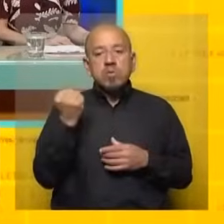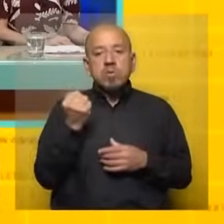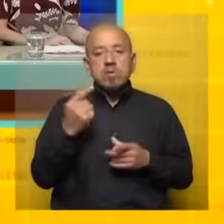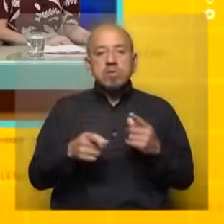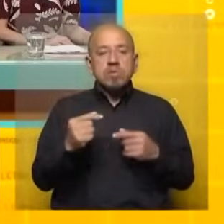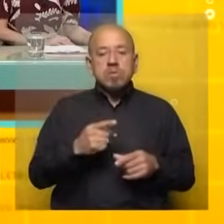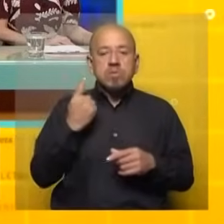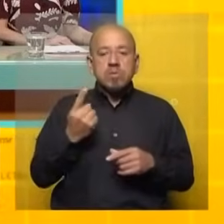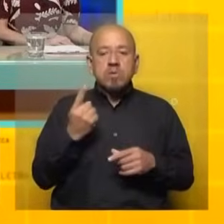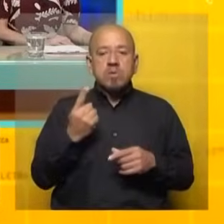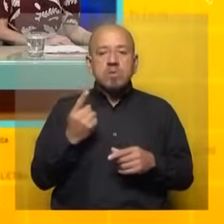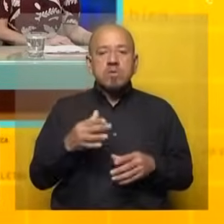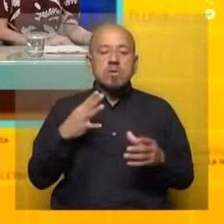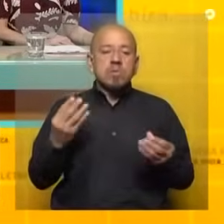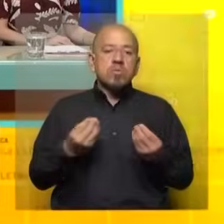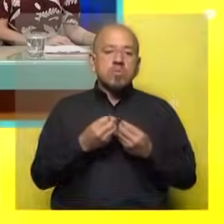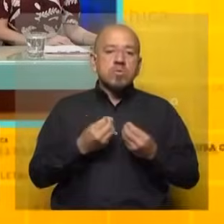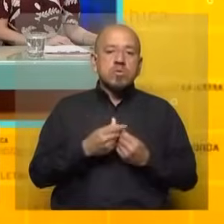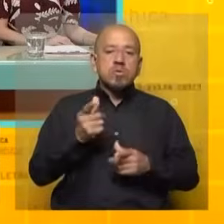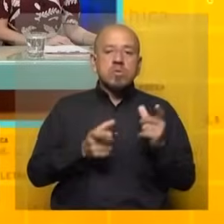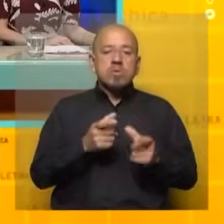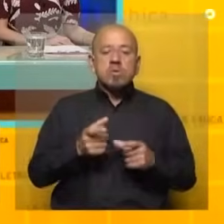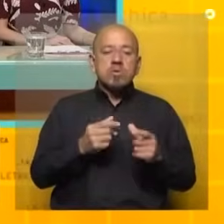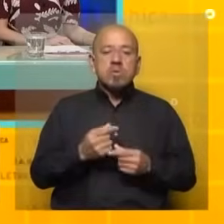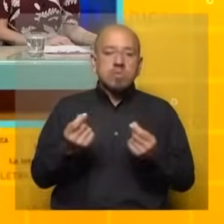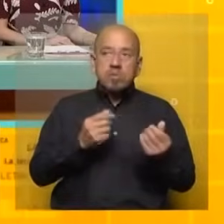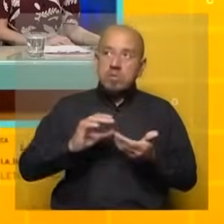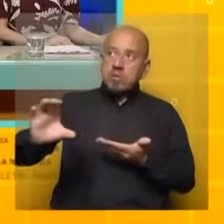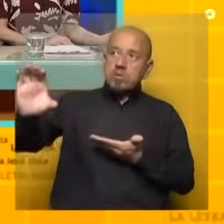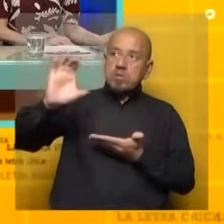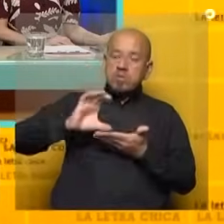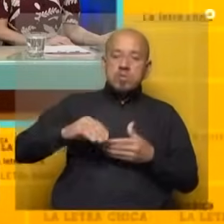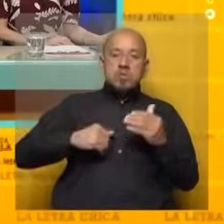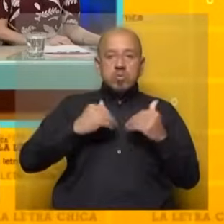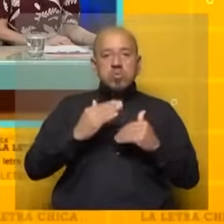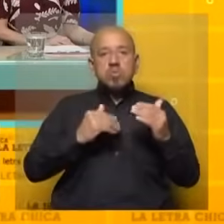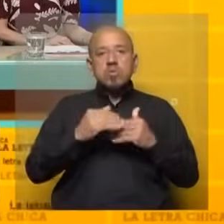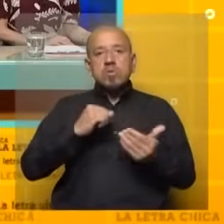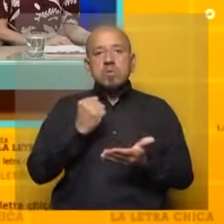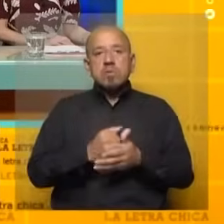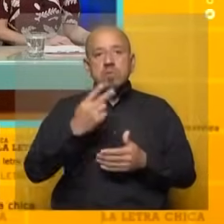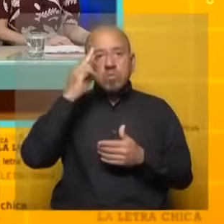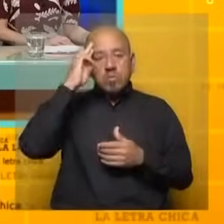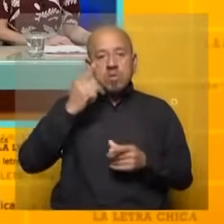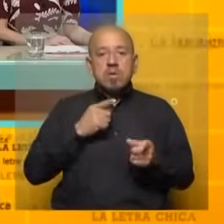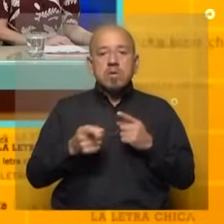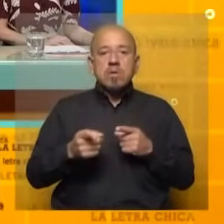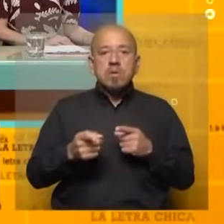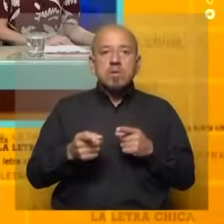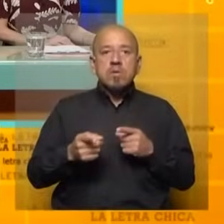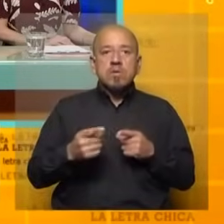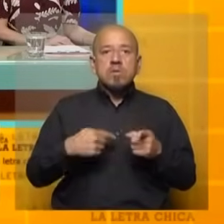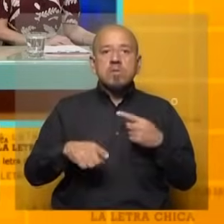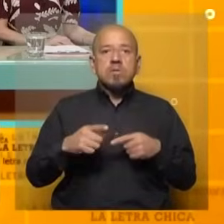primer fuente de trabajo para mucha gente, como ingreso de divisas, como construcción de la marca Uruguay. Y eso fue,